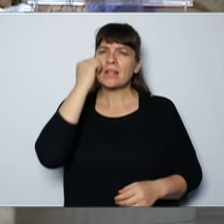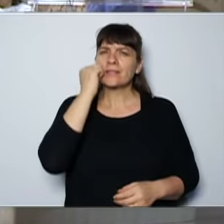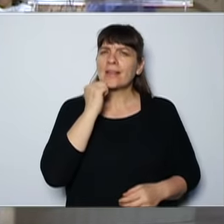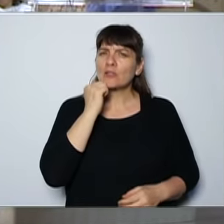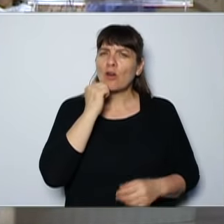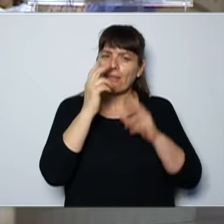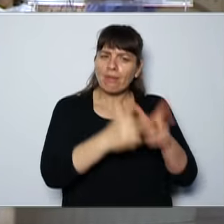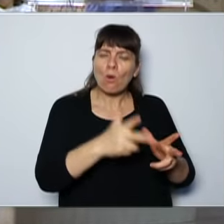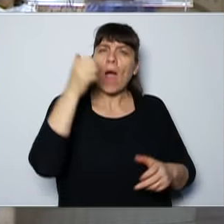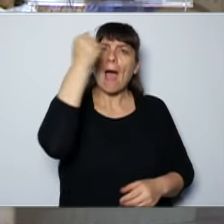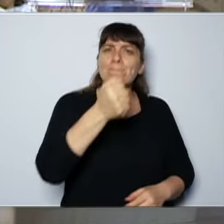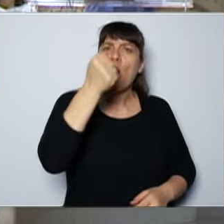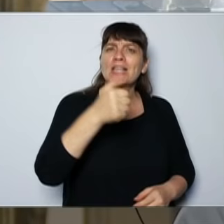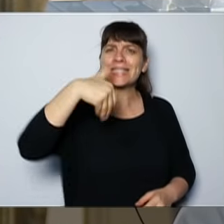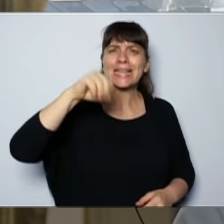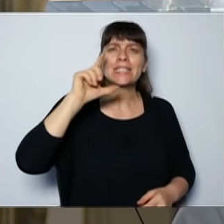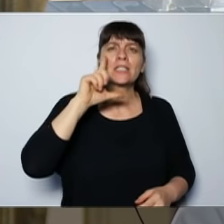El Señor dijo a Moisés: